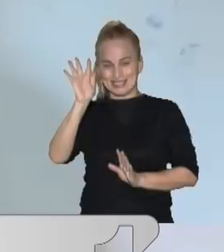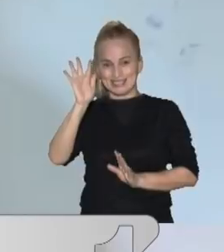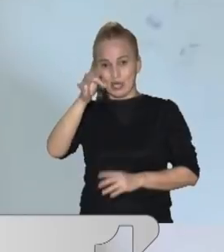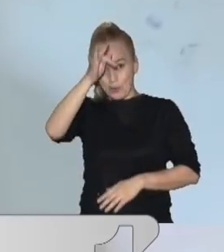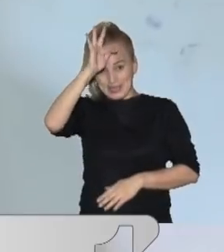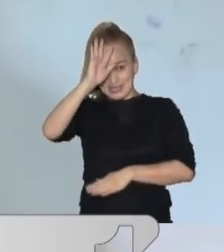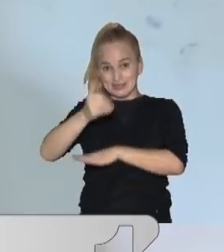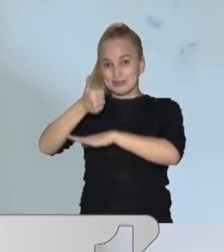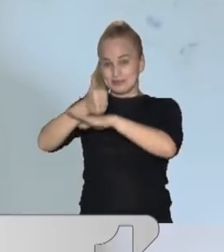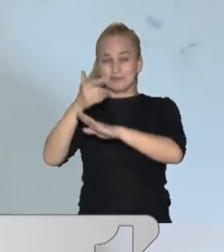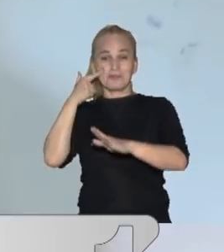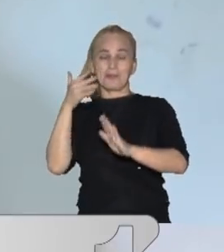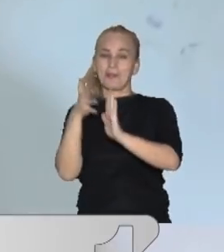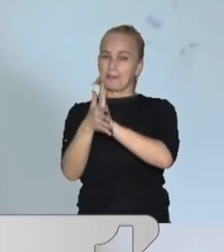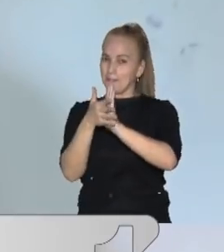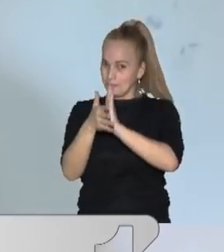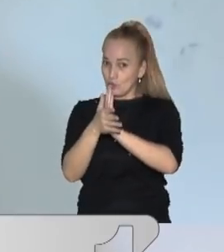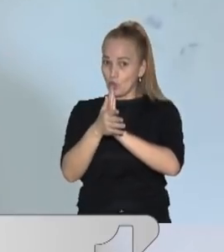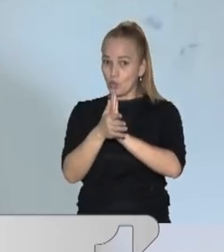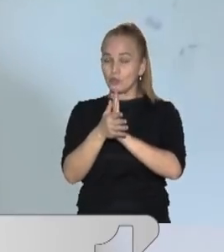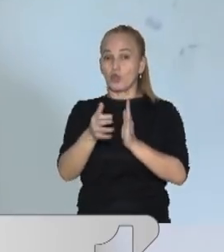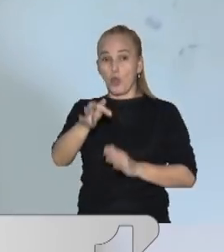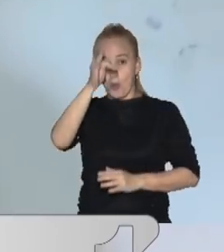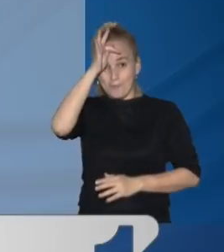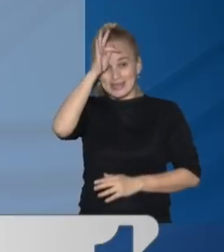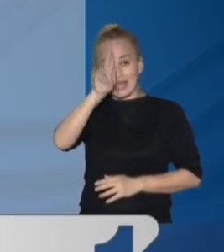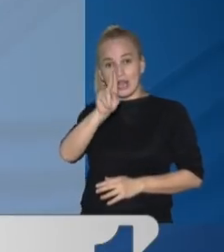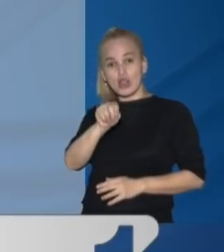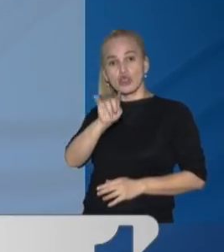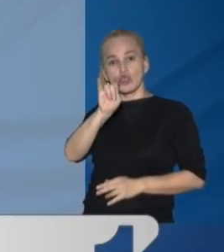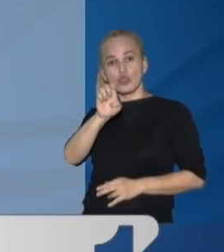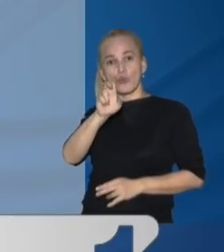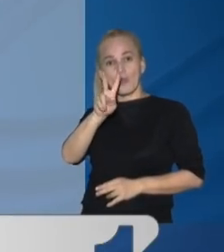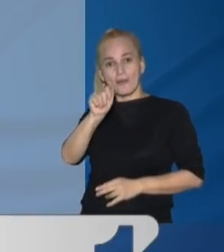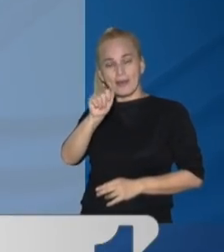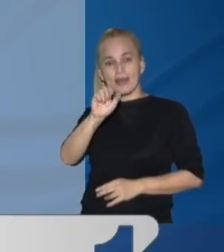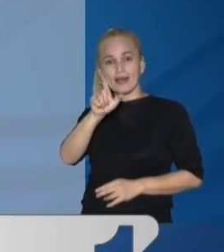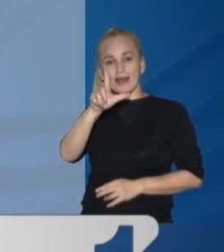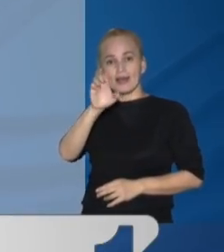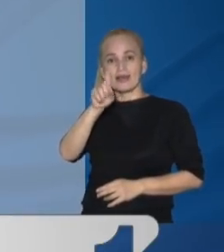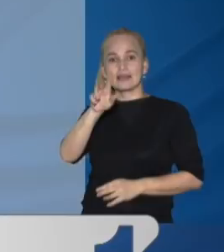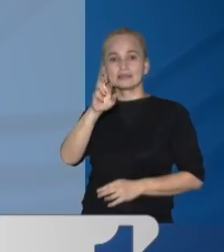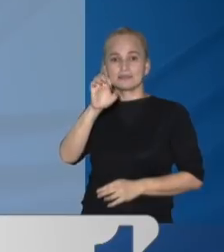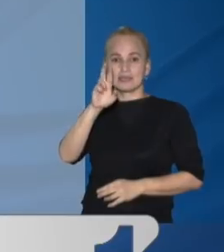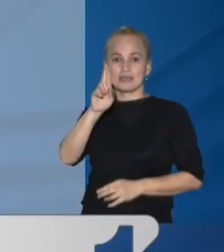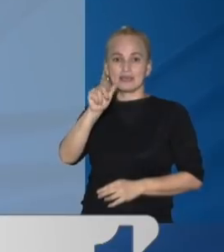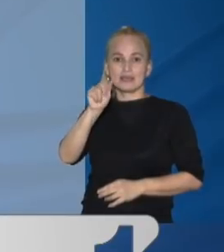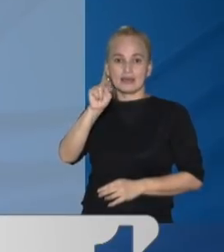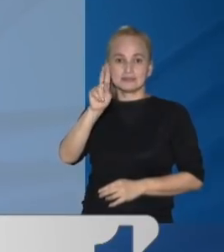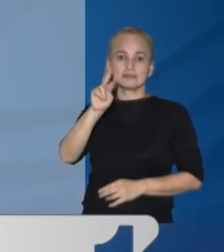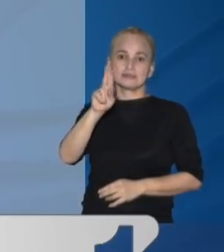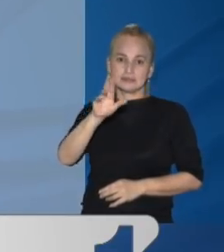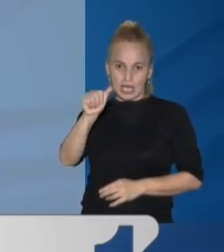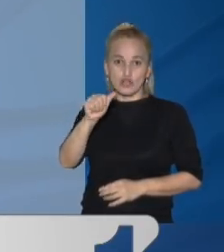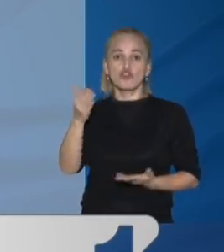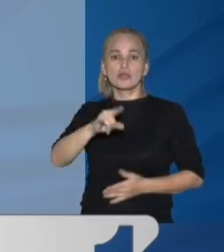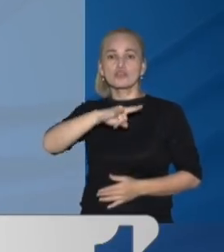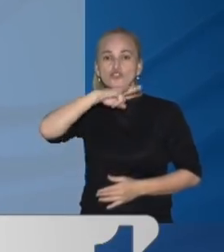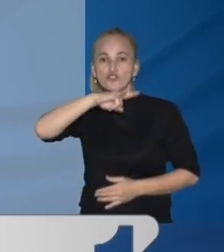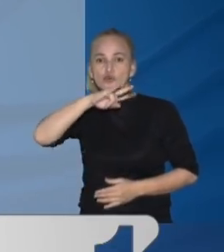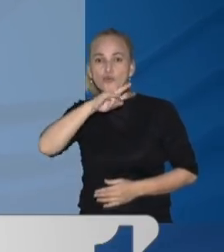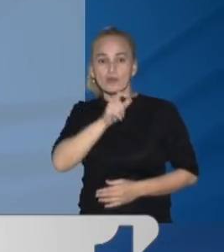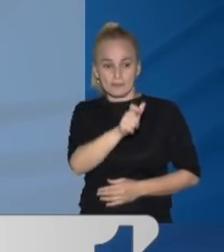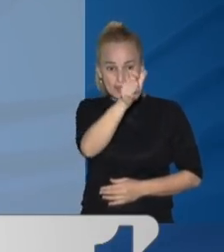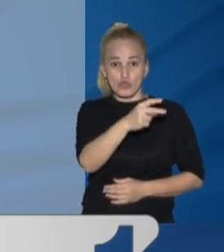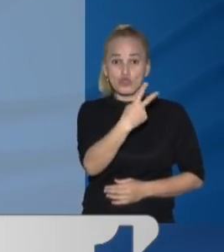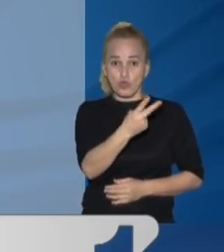hospital, en el hospital La Nueva Esperanza de Yumbo, de esas 34, 2 personas fallecidas, una persona que falleció en la ciudad de